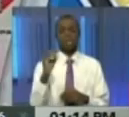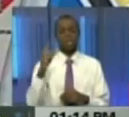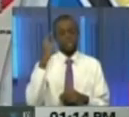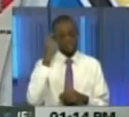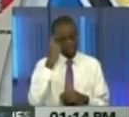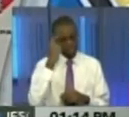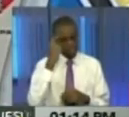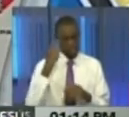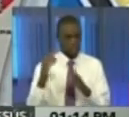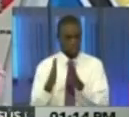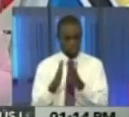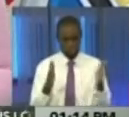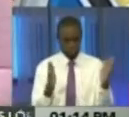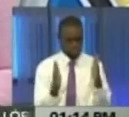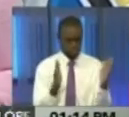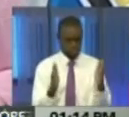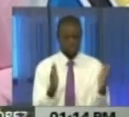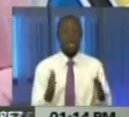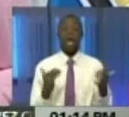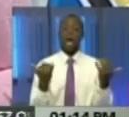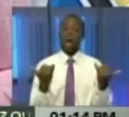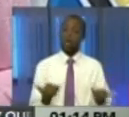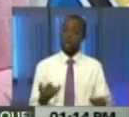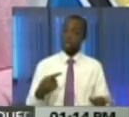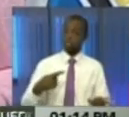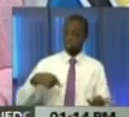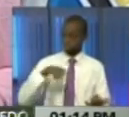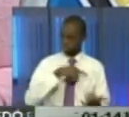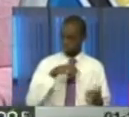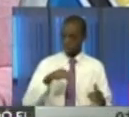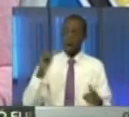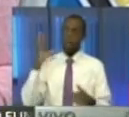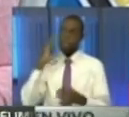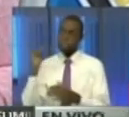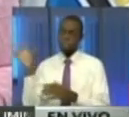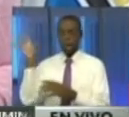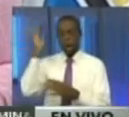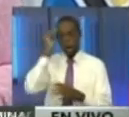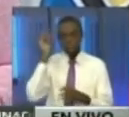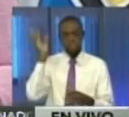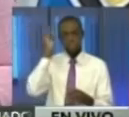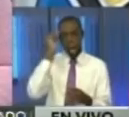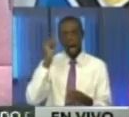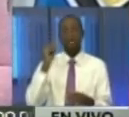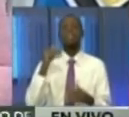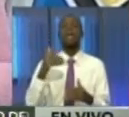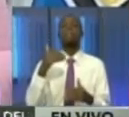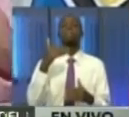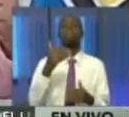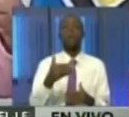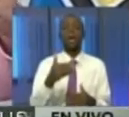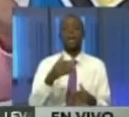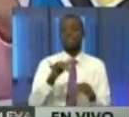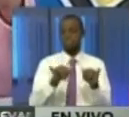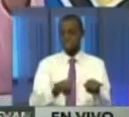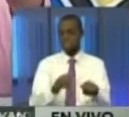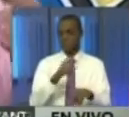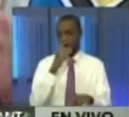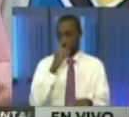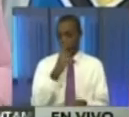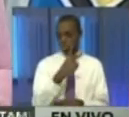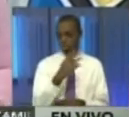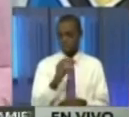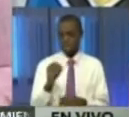con base a esta nueva experiencia de los referendos revocatorios en octubre del año 2007, hicimos